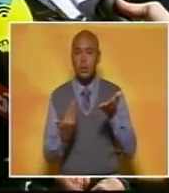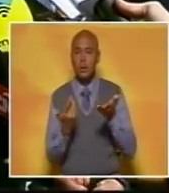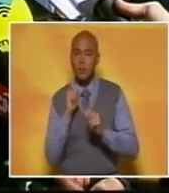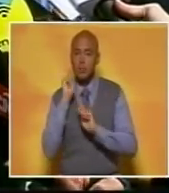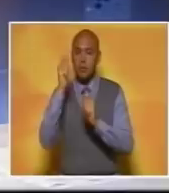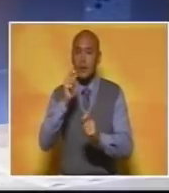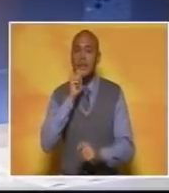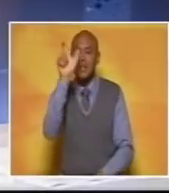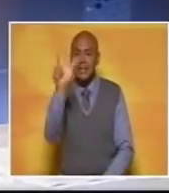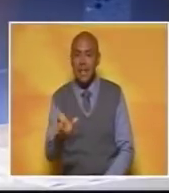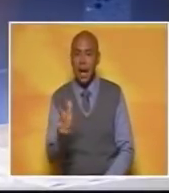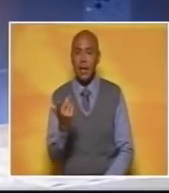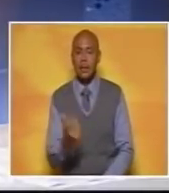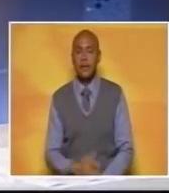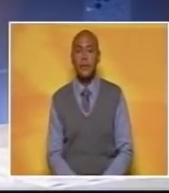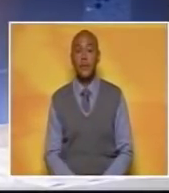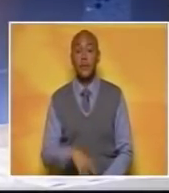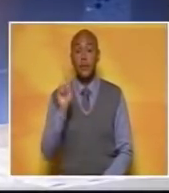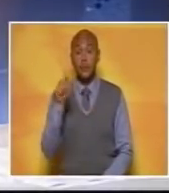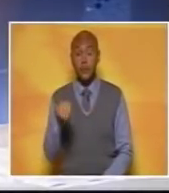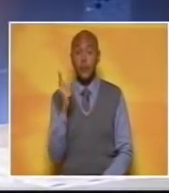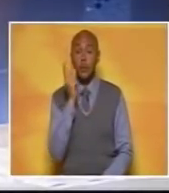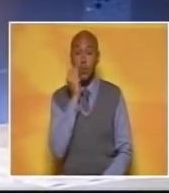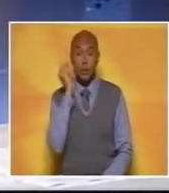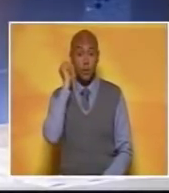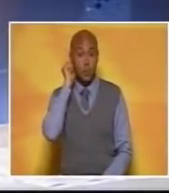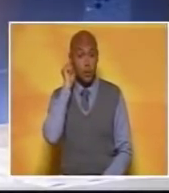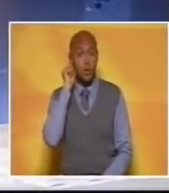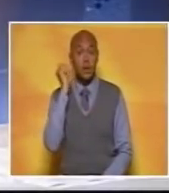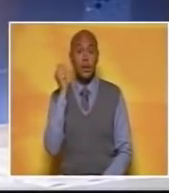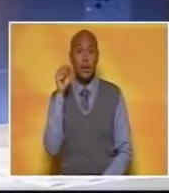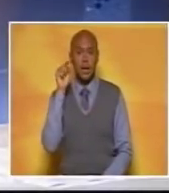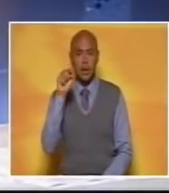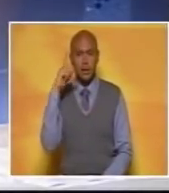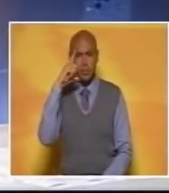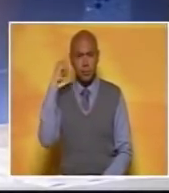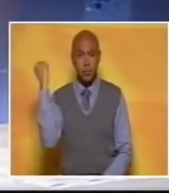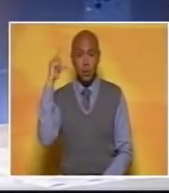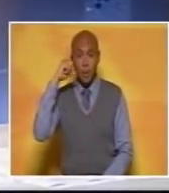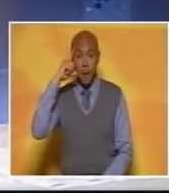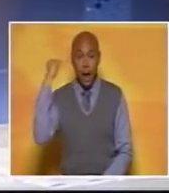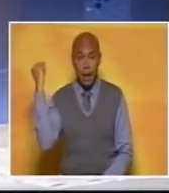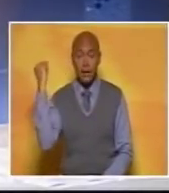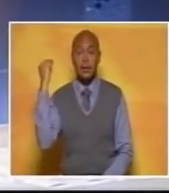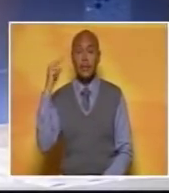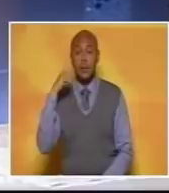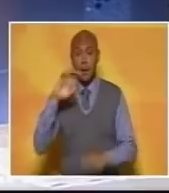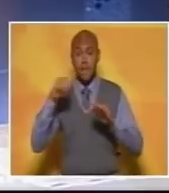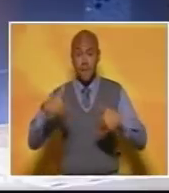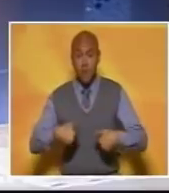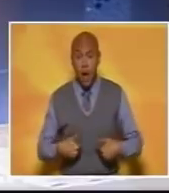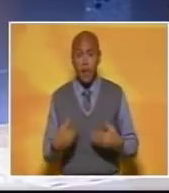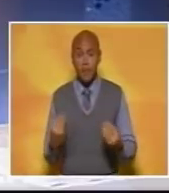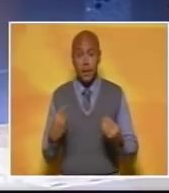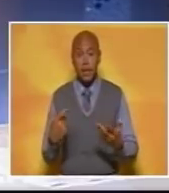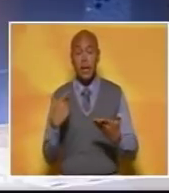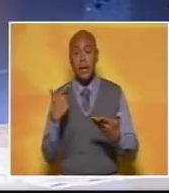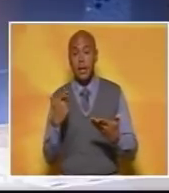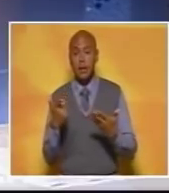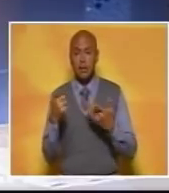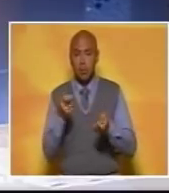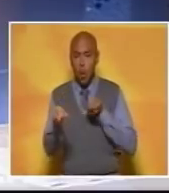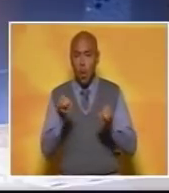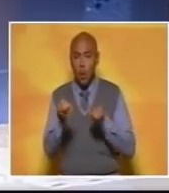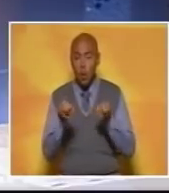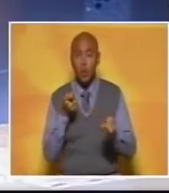designación. Las autoridades en Somalilandia han intensificado sus esfuerzos para frenar el tráfico ilegal